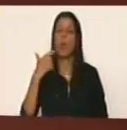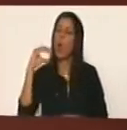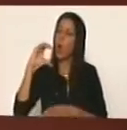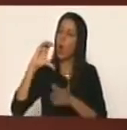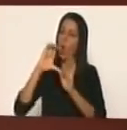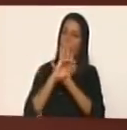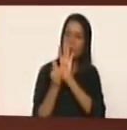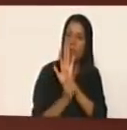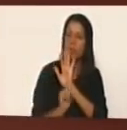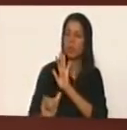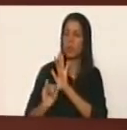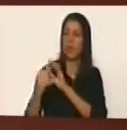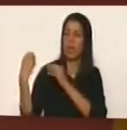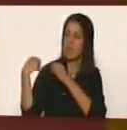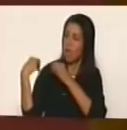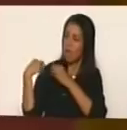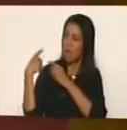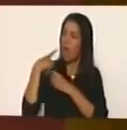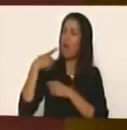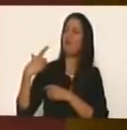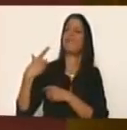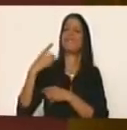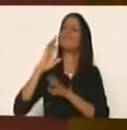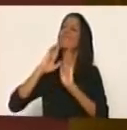respuesta. Al pueblo le decimos, estamos dando